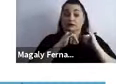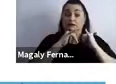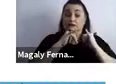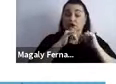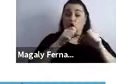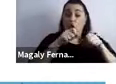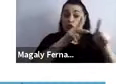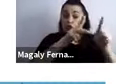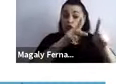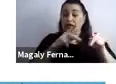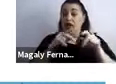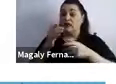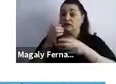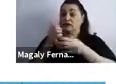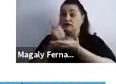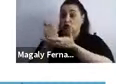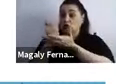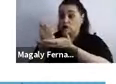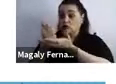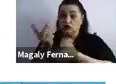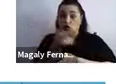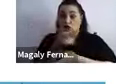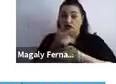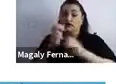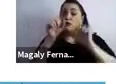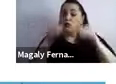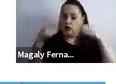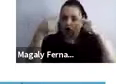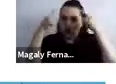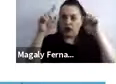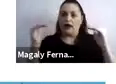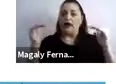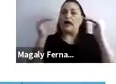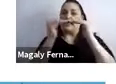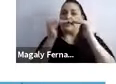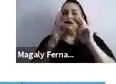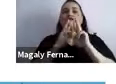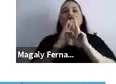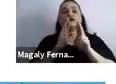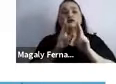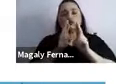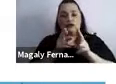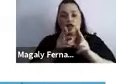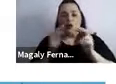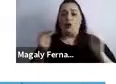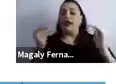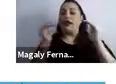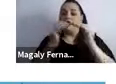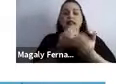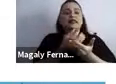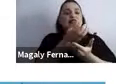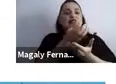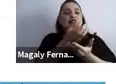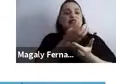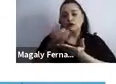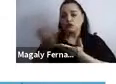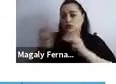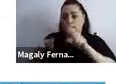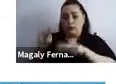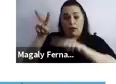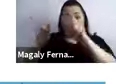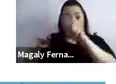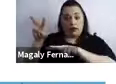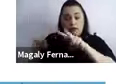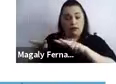oportunidades y en contribuciones, pues llevan a una equidad en el resultado, una equidad en la distribución de una variable